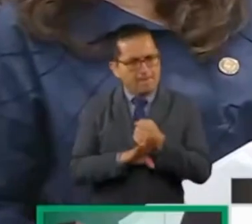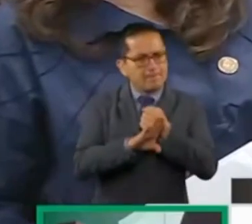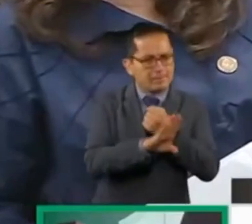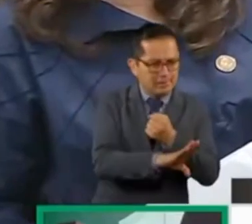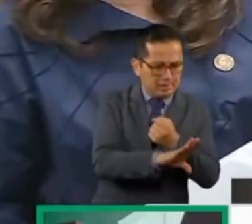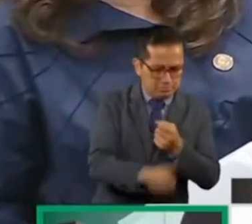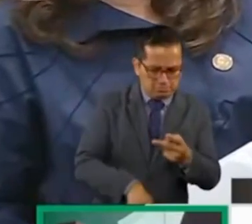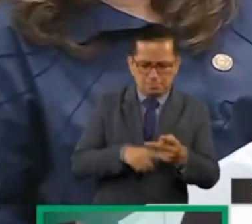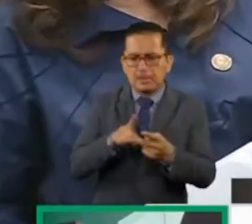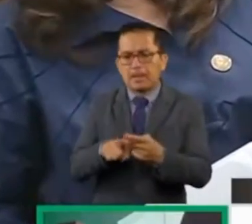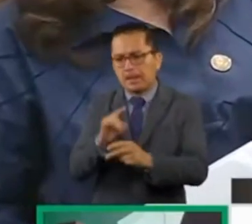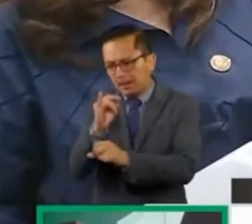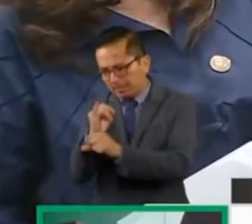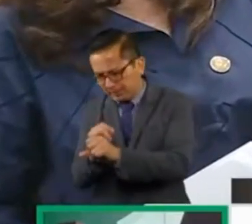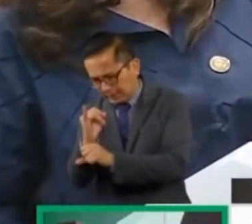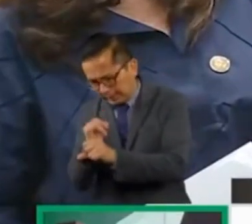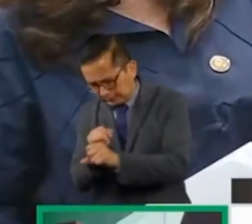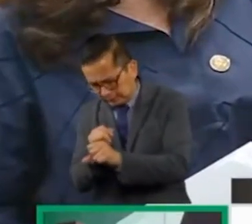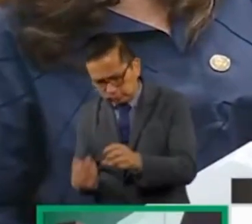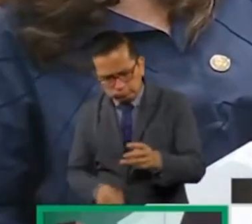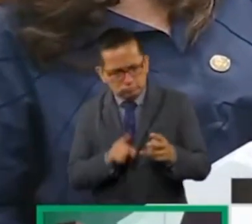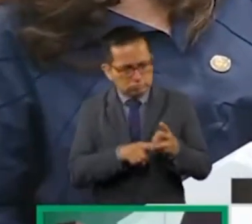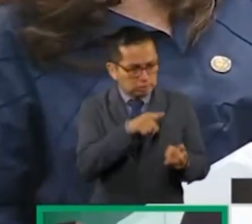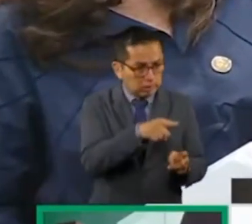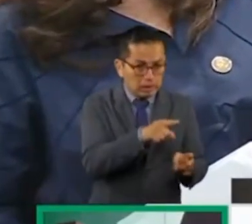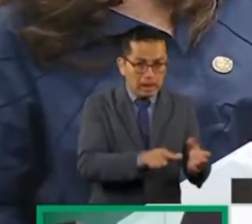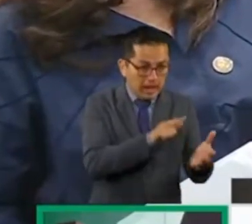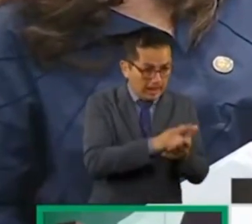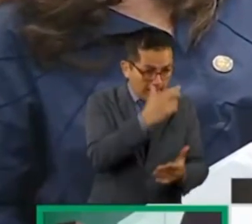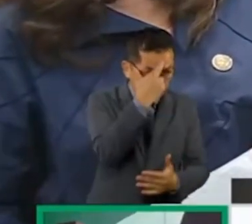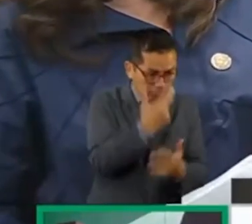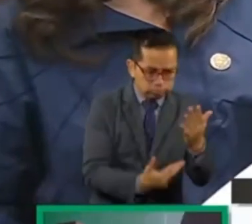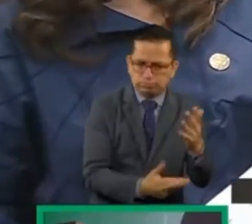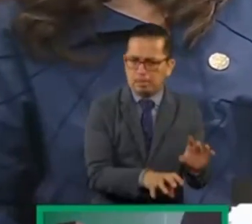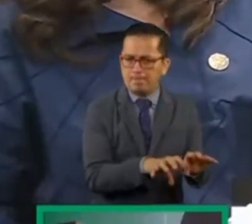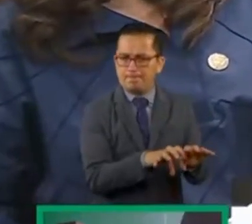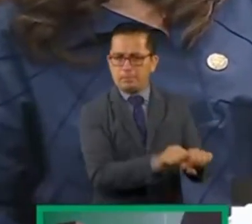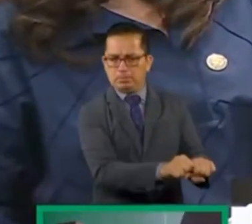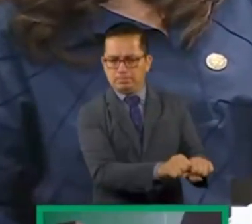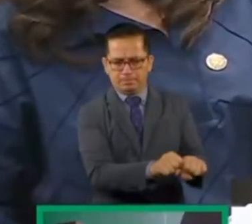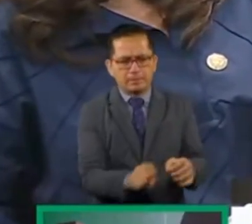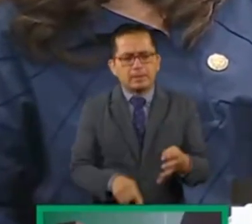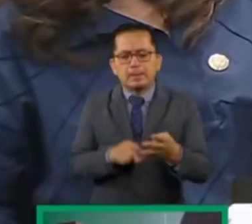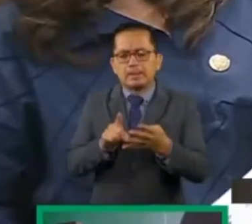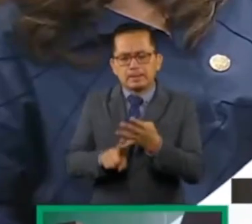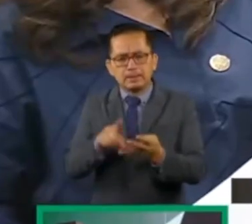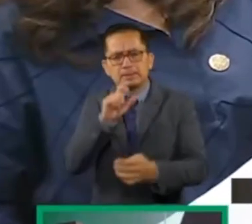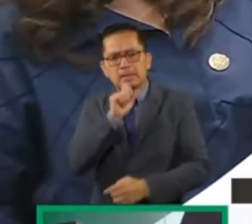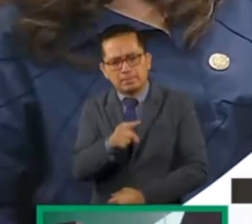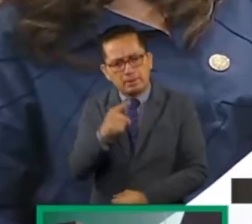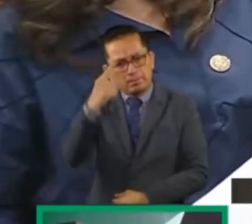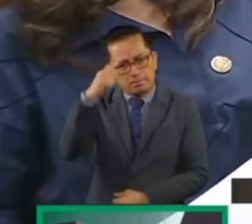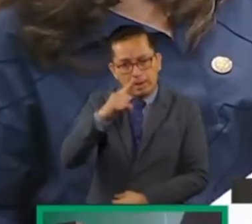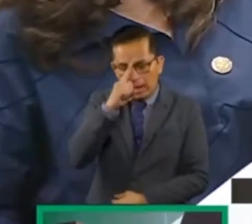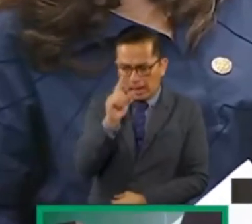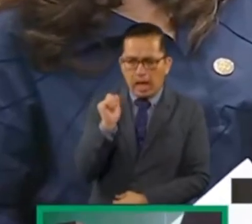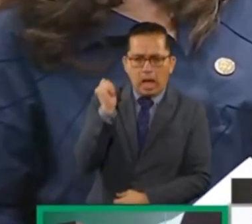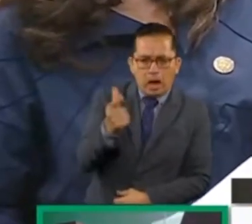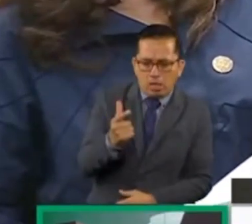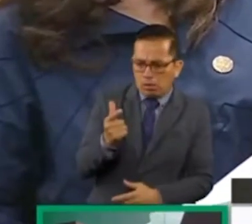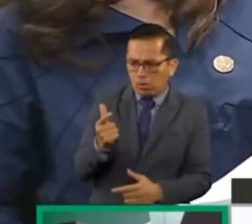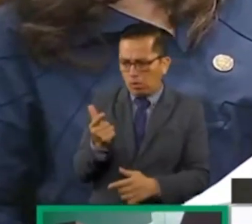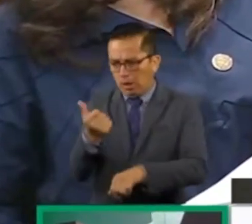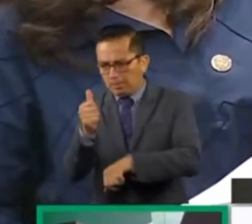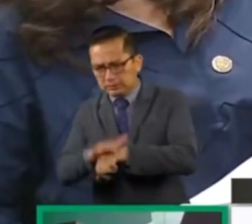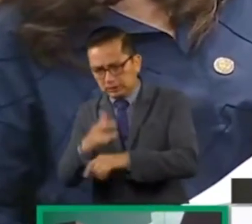investigación y persecución de los delitos, así como la sanción de las infracciones administrativas en los términos